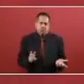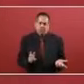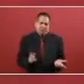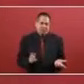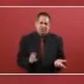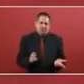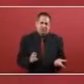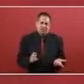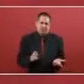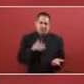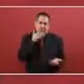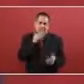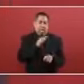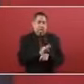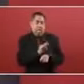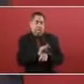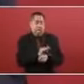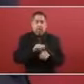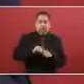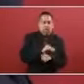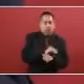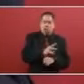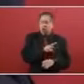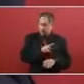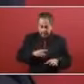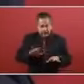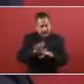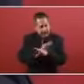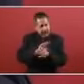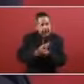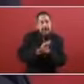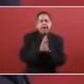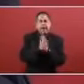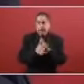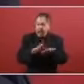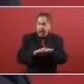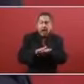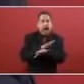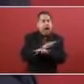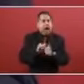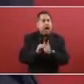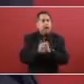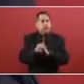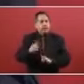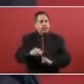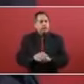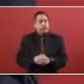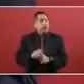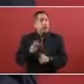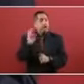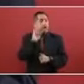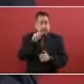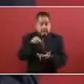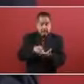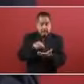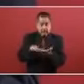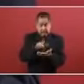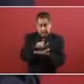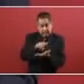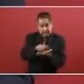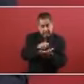para que haya un cambio de verdad, una transformación, y que cuando quieran modificar estas